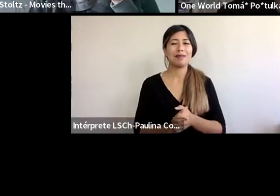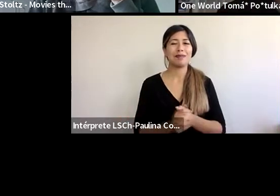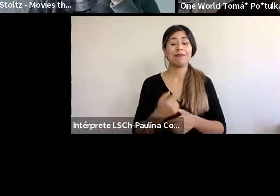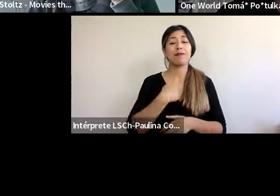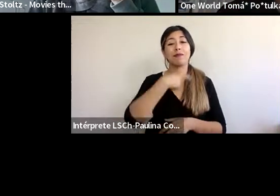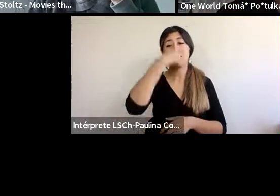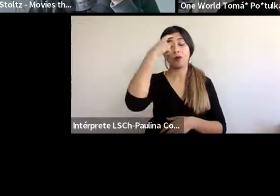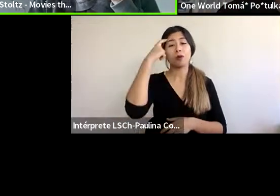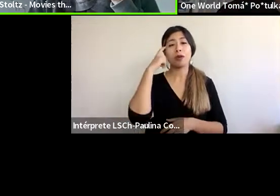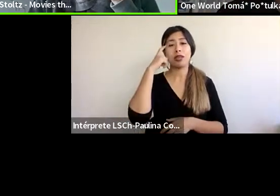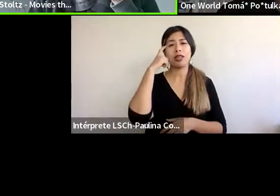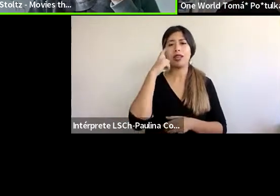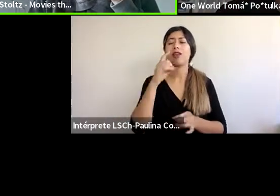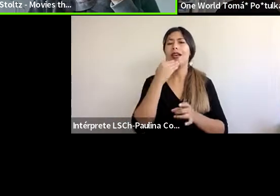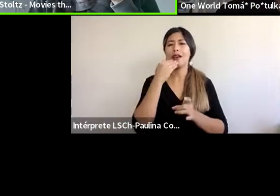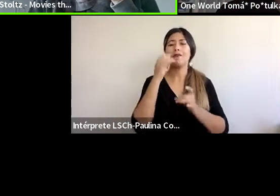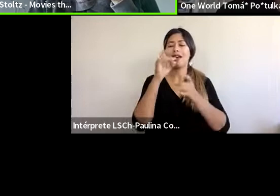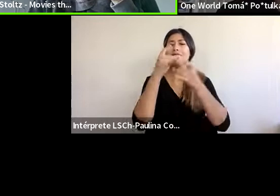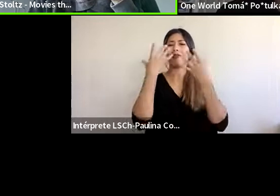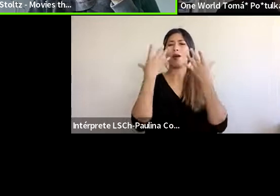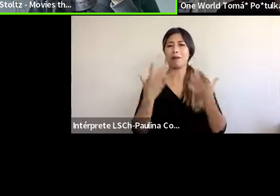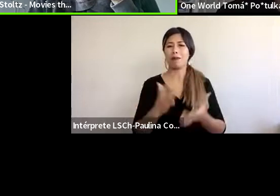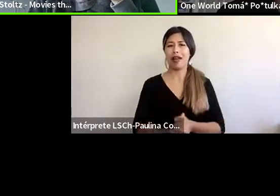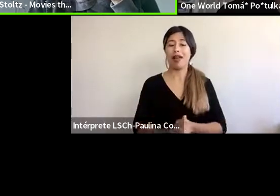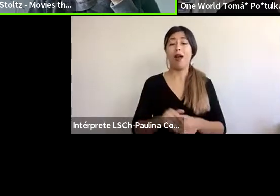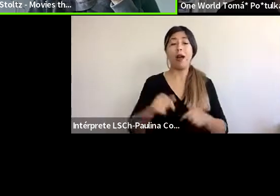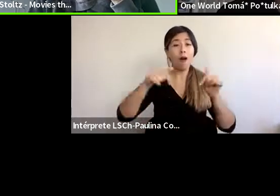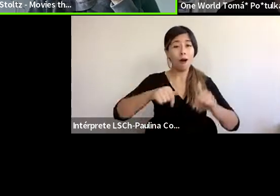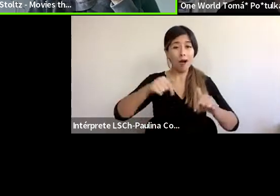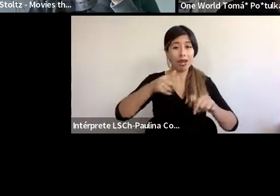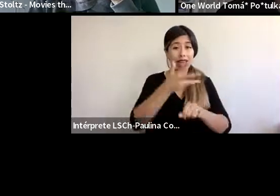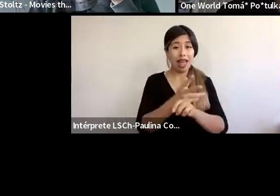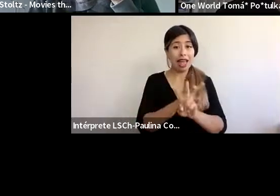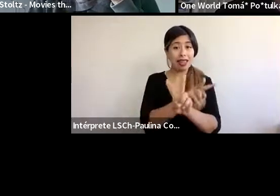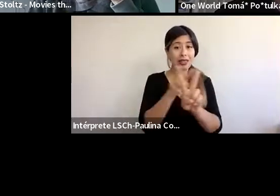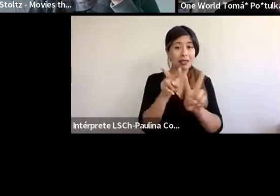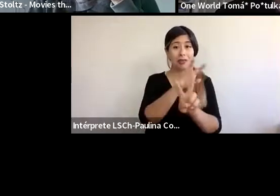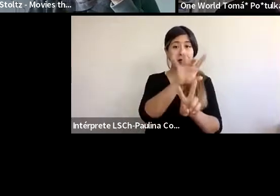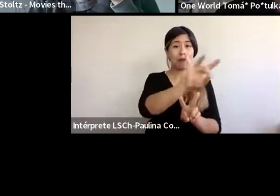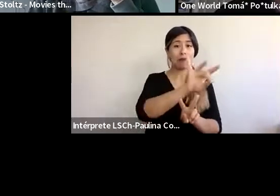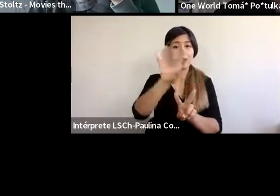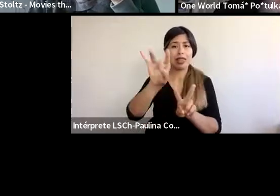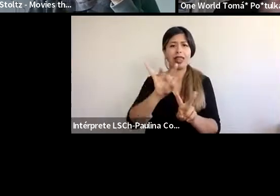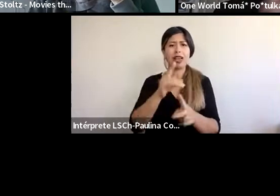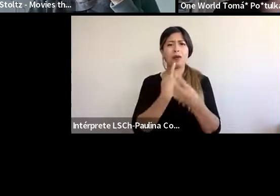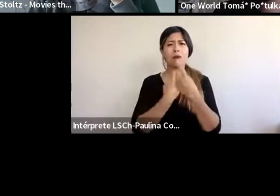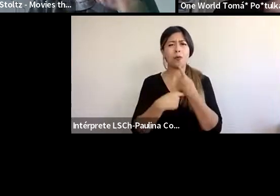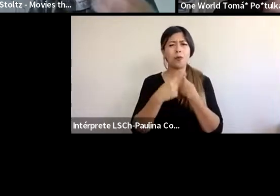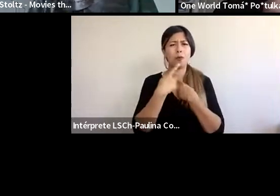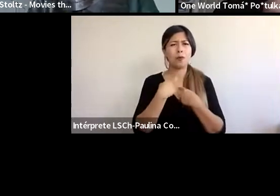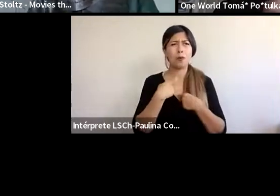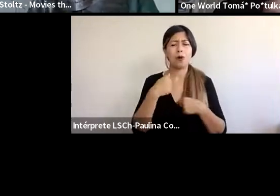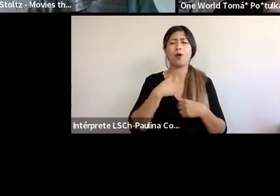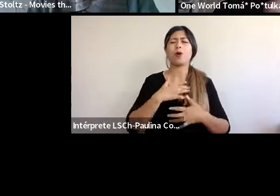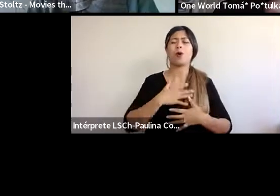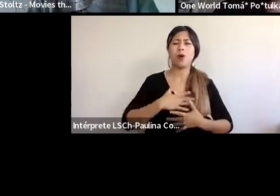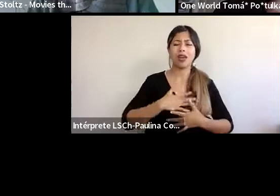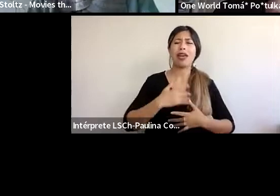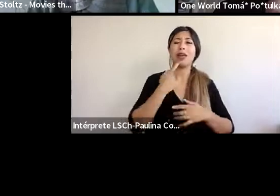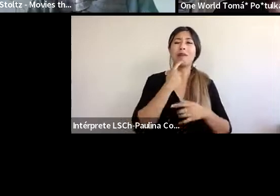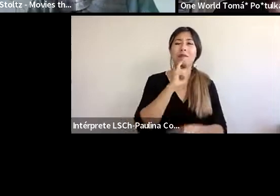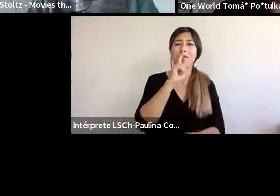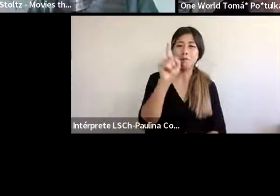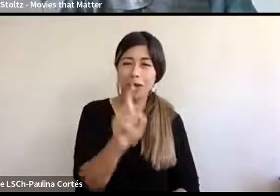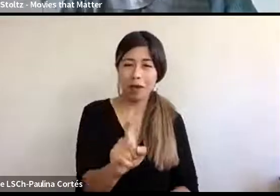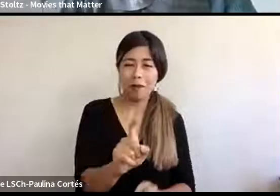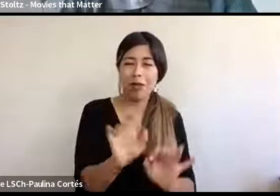Y creo que nos sorprenden. Creo que hoy tenemos dos invitados súper interesantes a los que quiero hacer algunas preguntas como